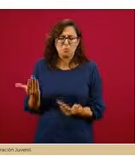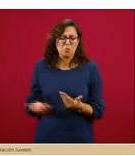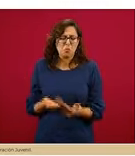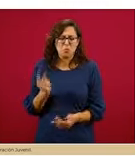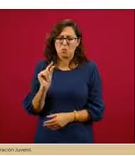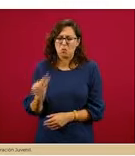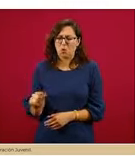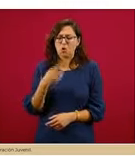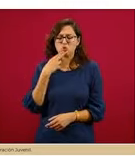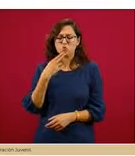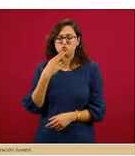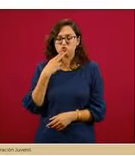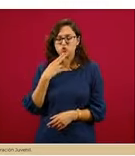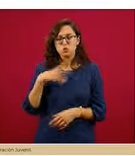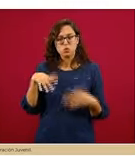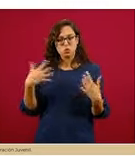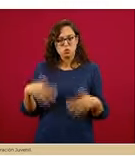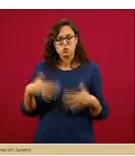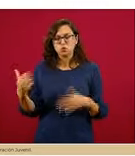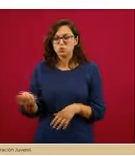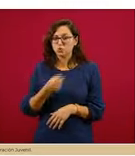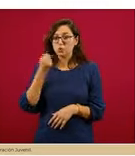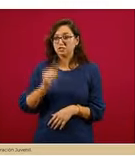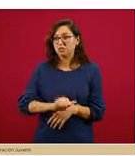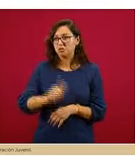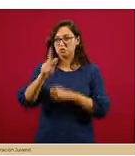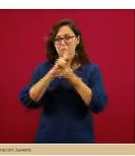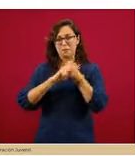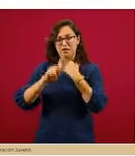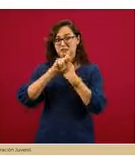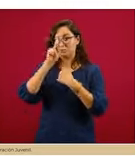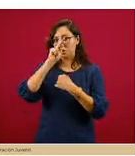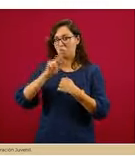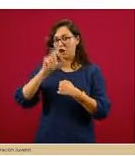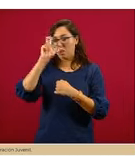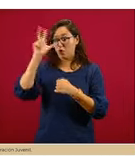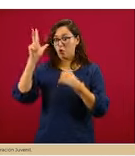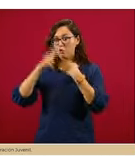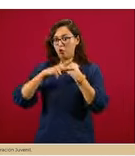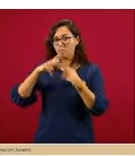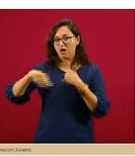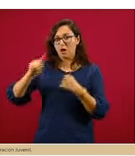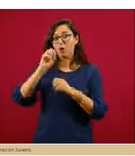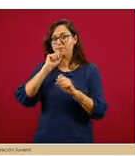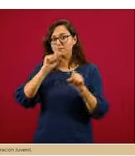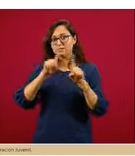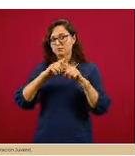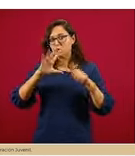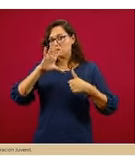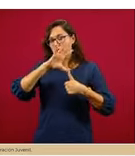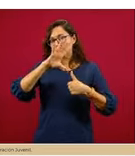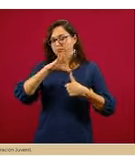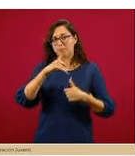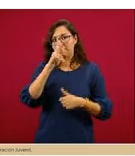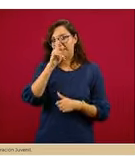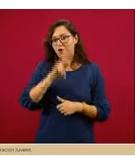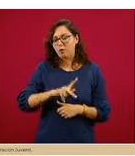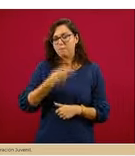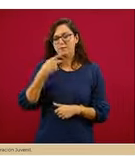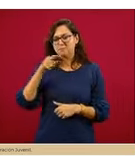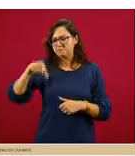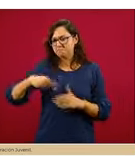no tenemos un problema tan severo como otros países, como Europa o como otros países de Norteamérica. Sin embargo, podemos